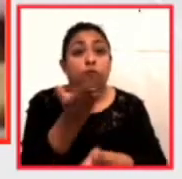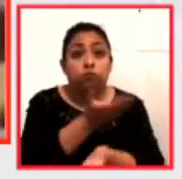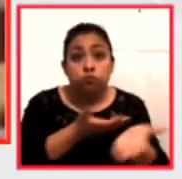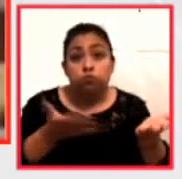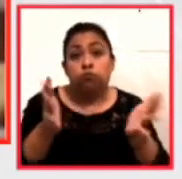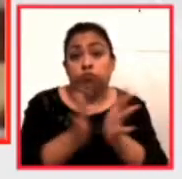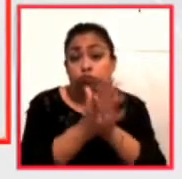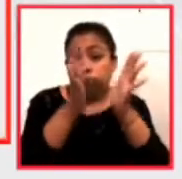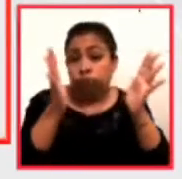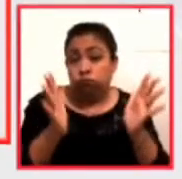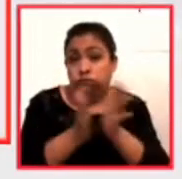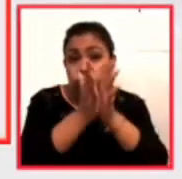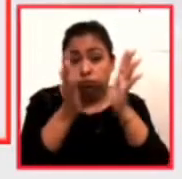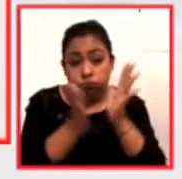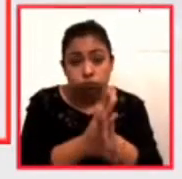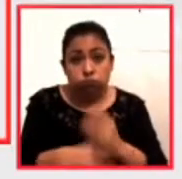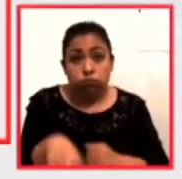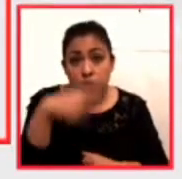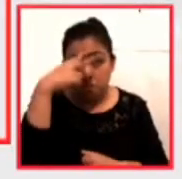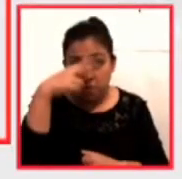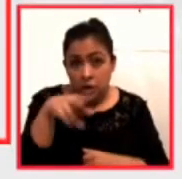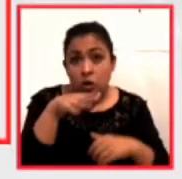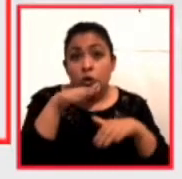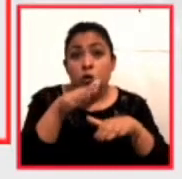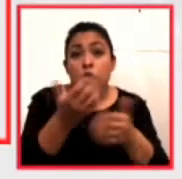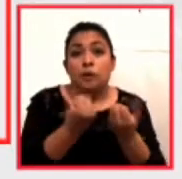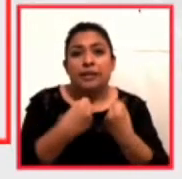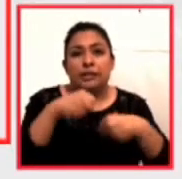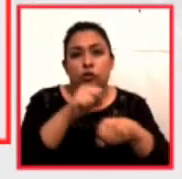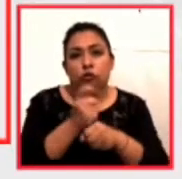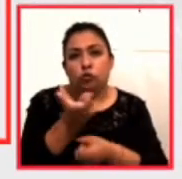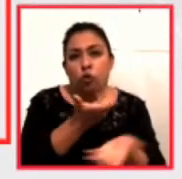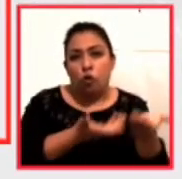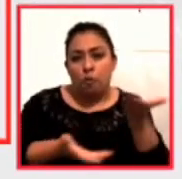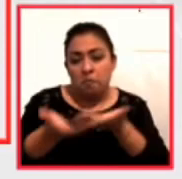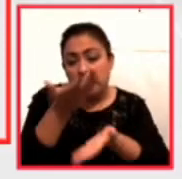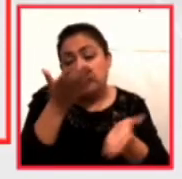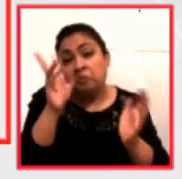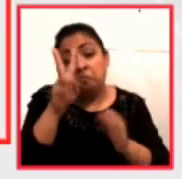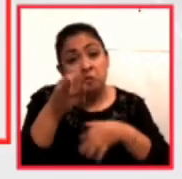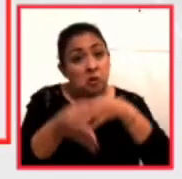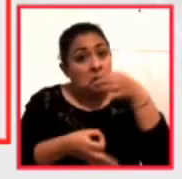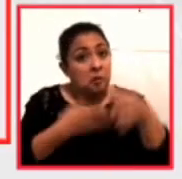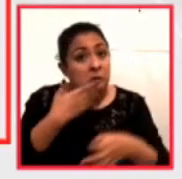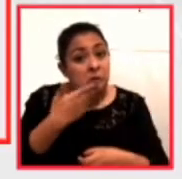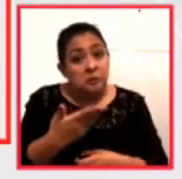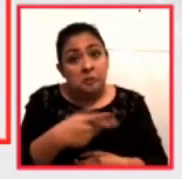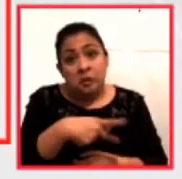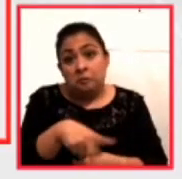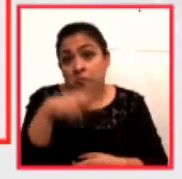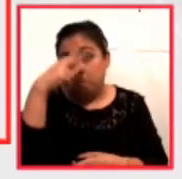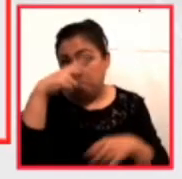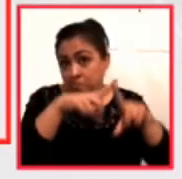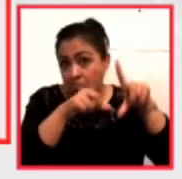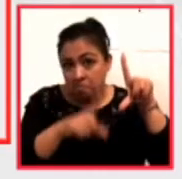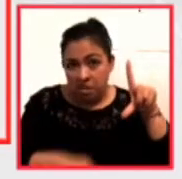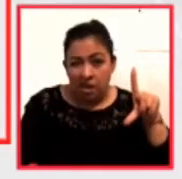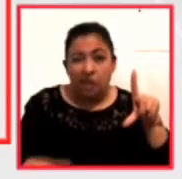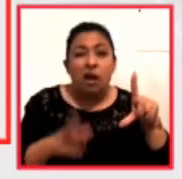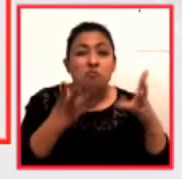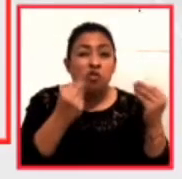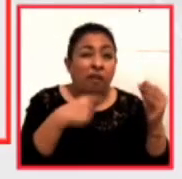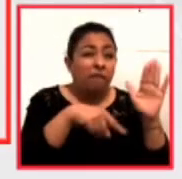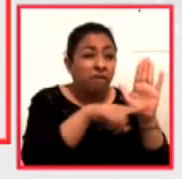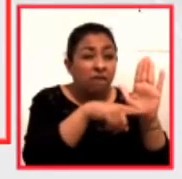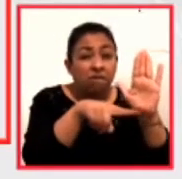a México respecto a nuestros socios comerciales. Así es que muy buenas noticias para México dentro de toda esta situación